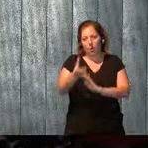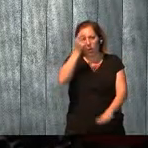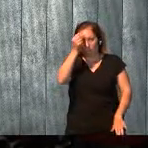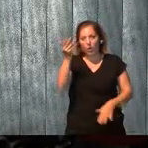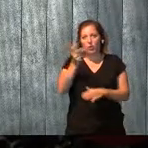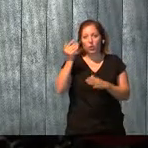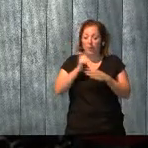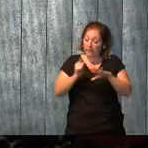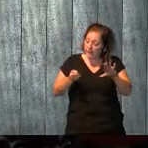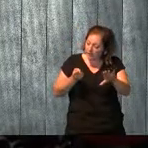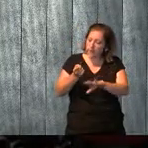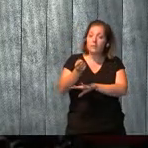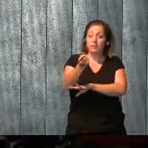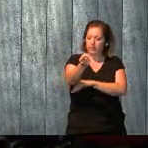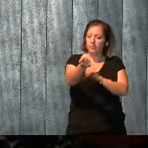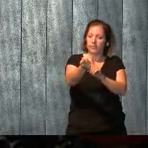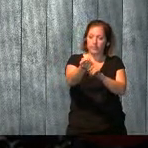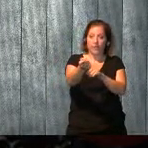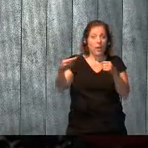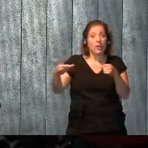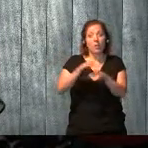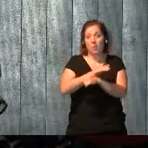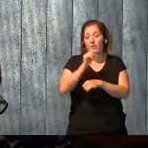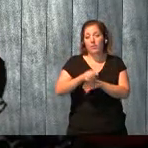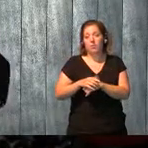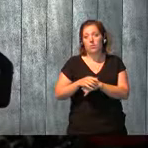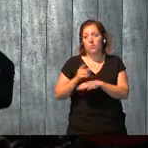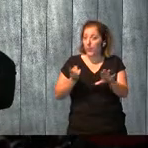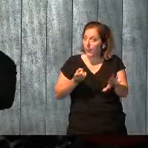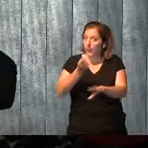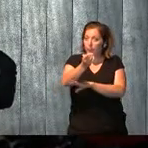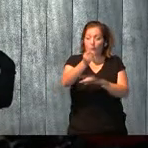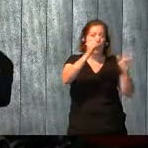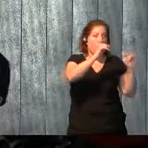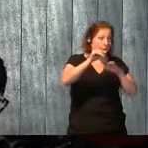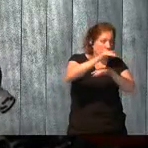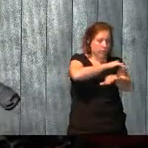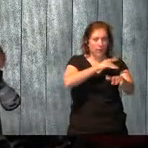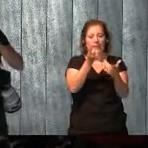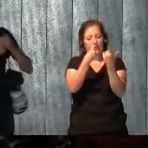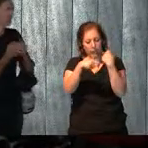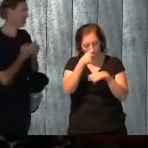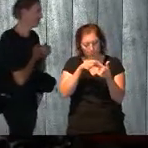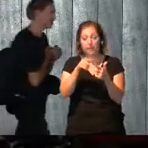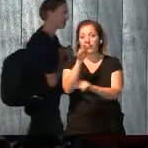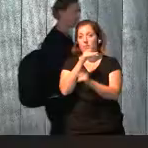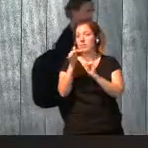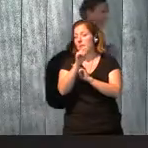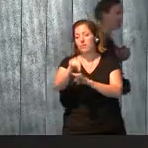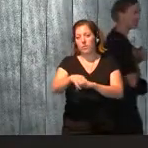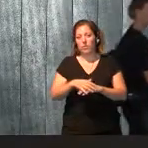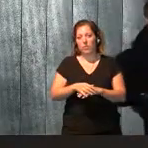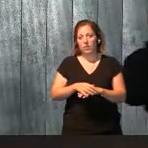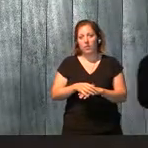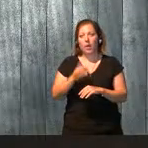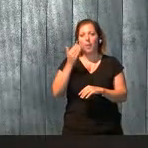es integral. La sostenibilidad es ambiental, pero también es económica y social. Y si no entendemos que